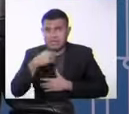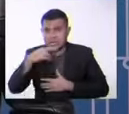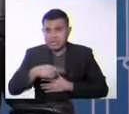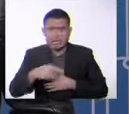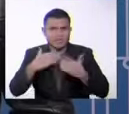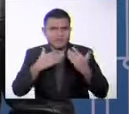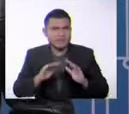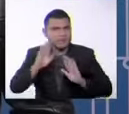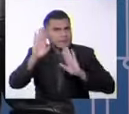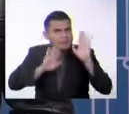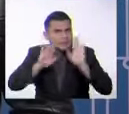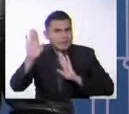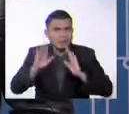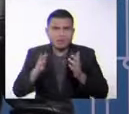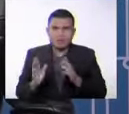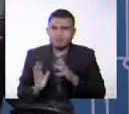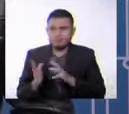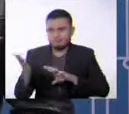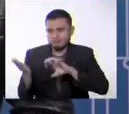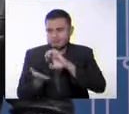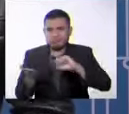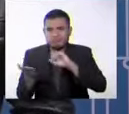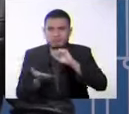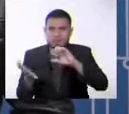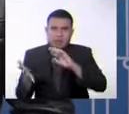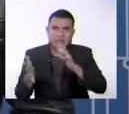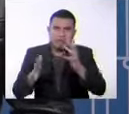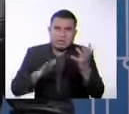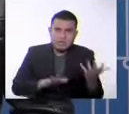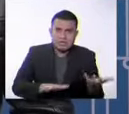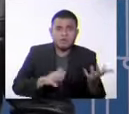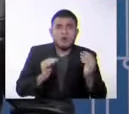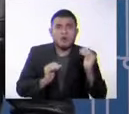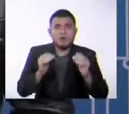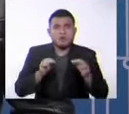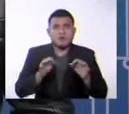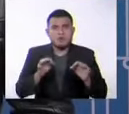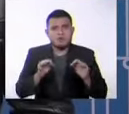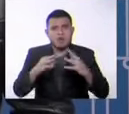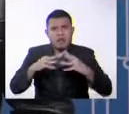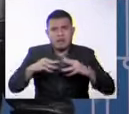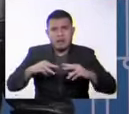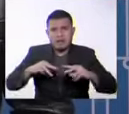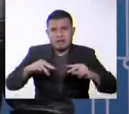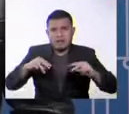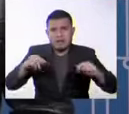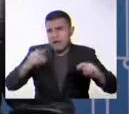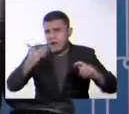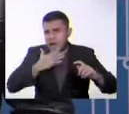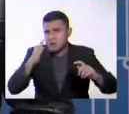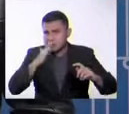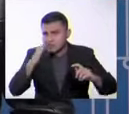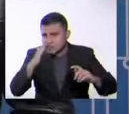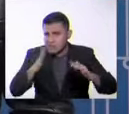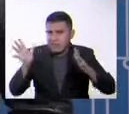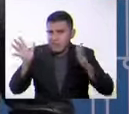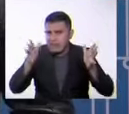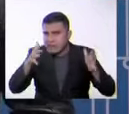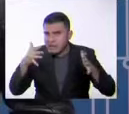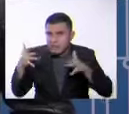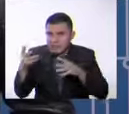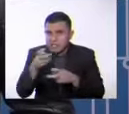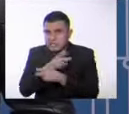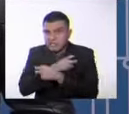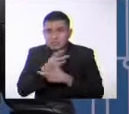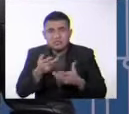como la deforestación, maestra, o también el del deterioro ambiental, se pretende precisamente